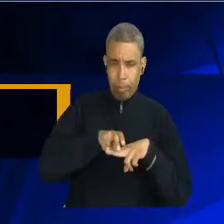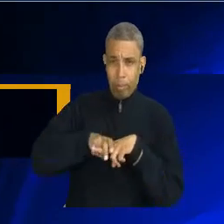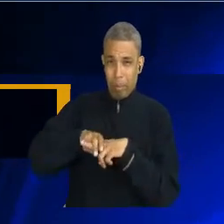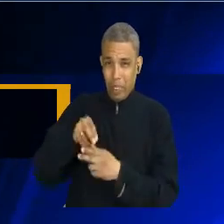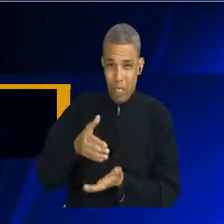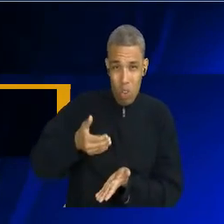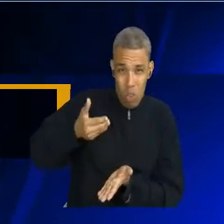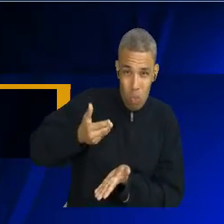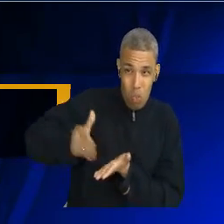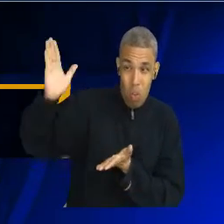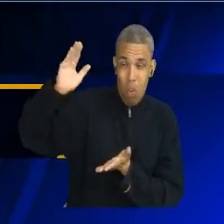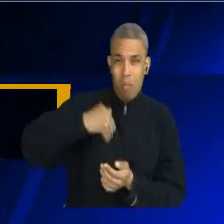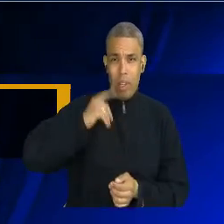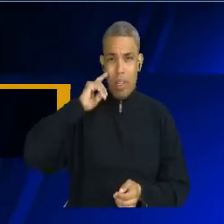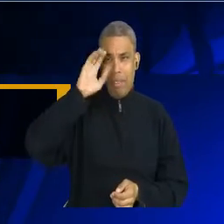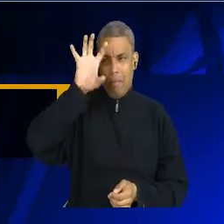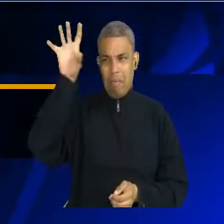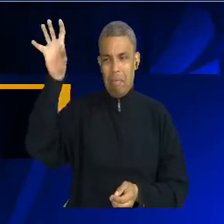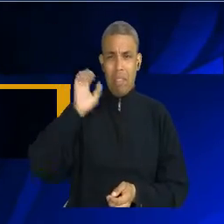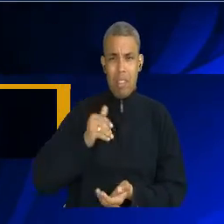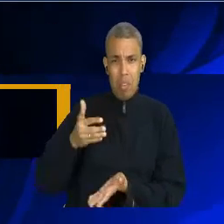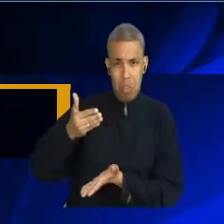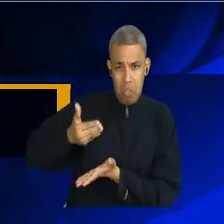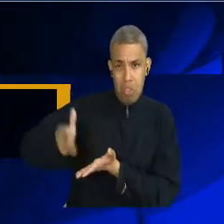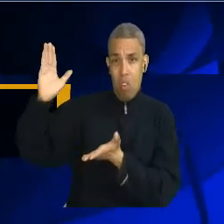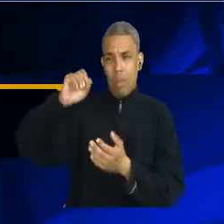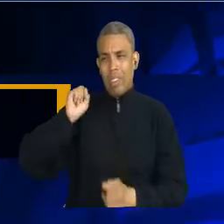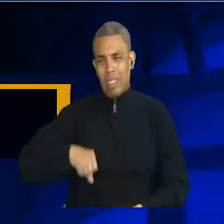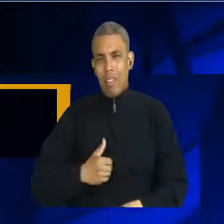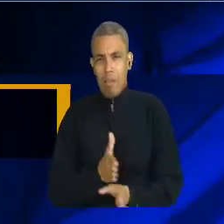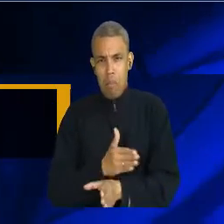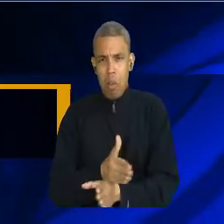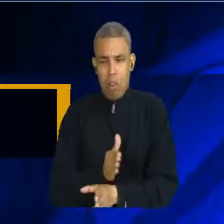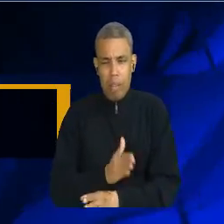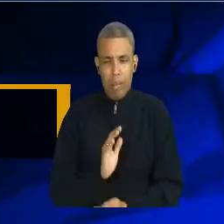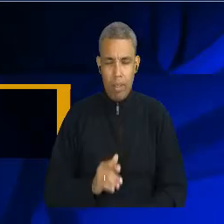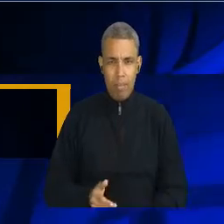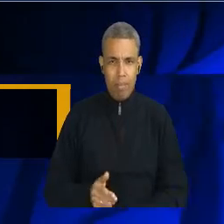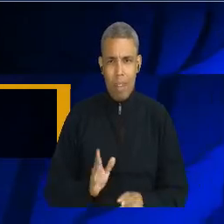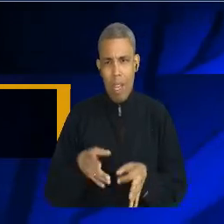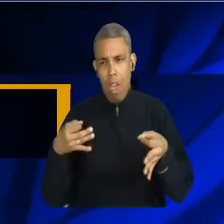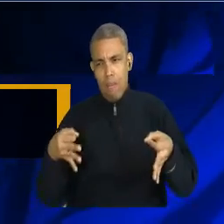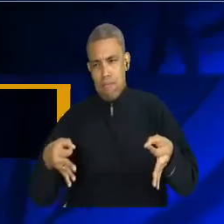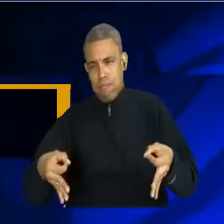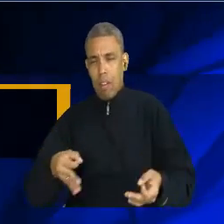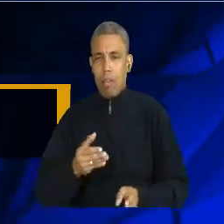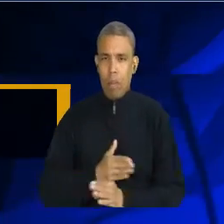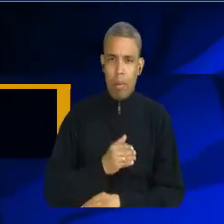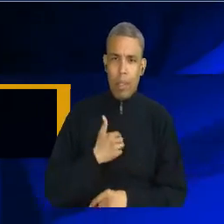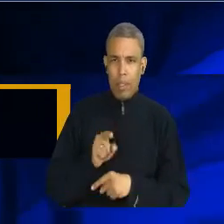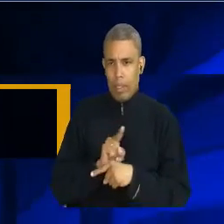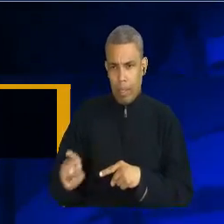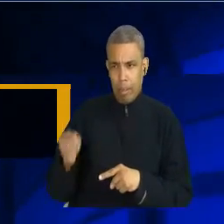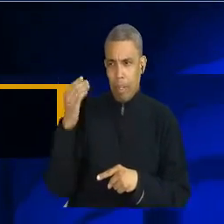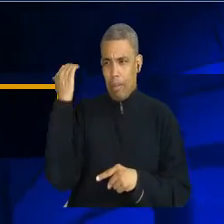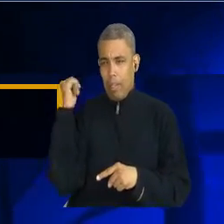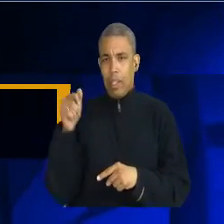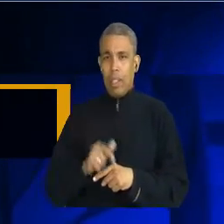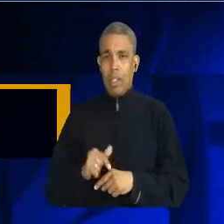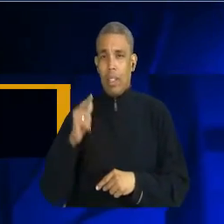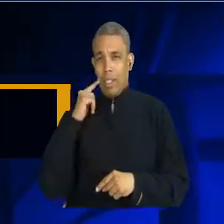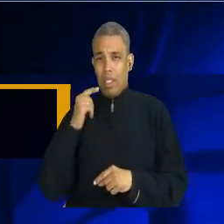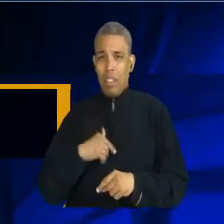los contenedores, ellos llegaron los cinco contenedores con toda la silletería la semana pasada a Puerto de Cartagena,